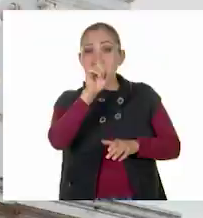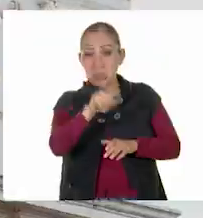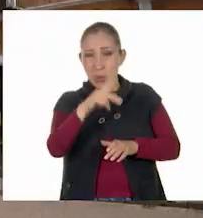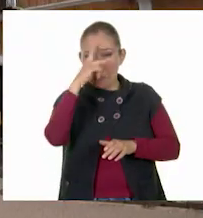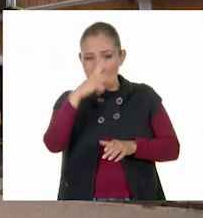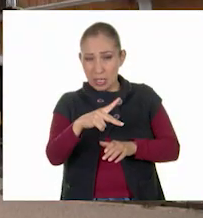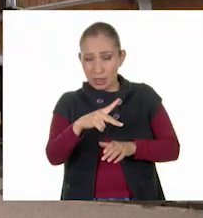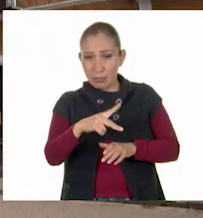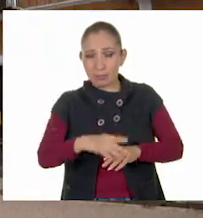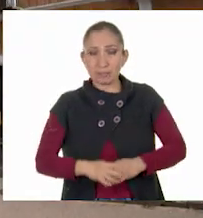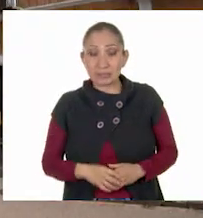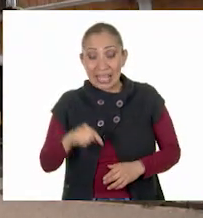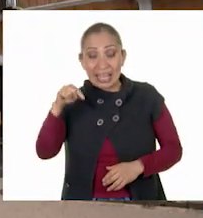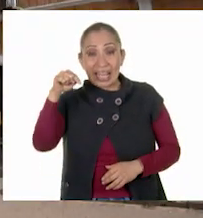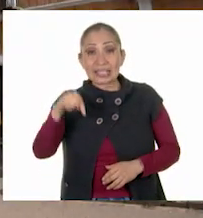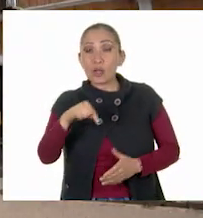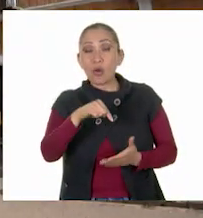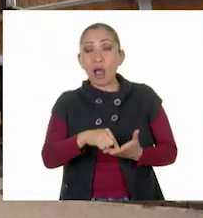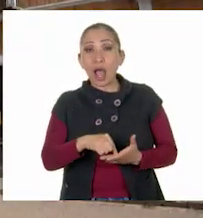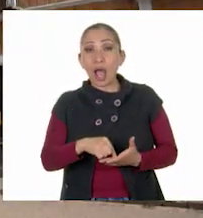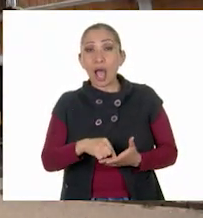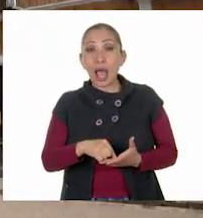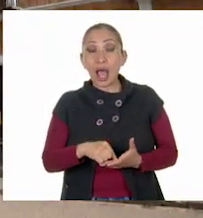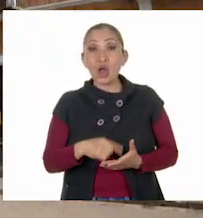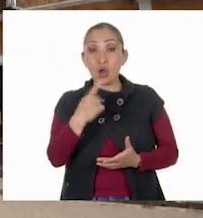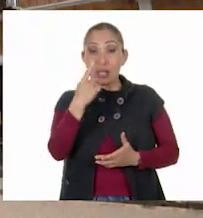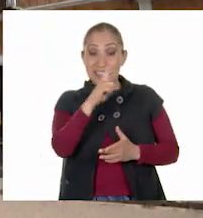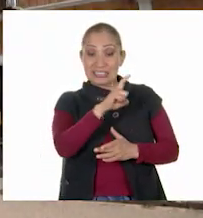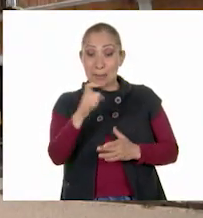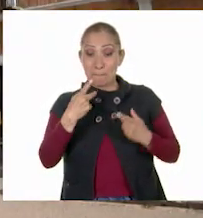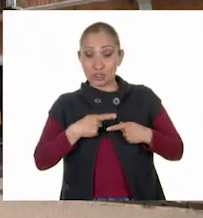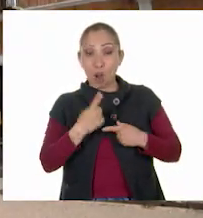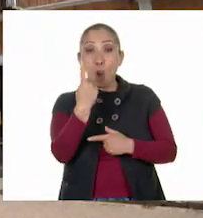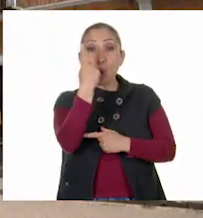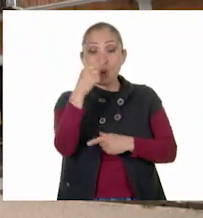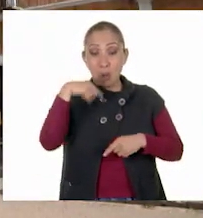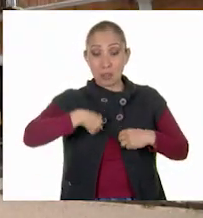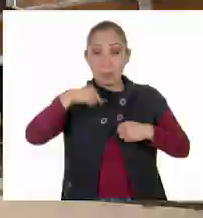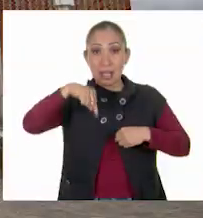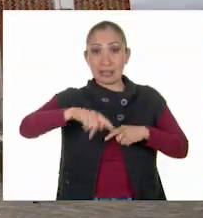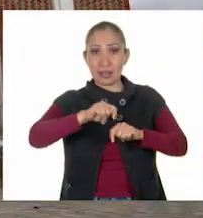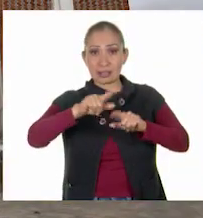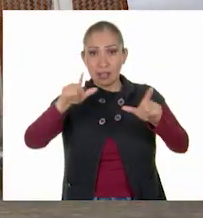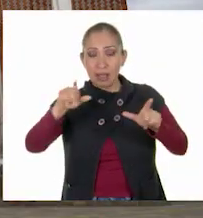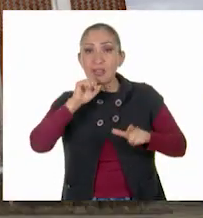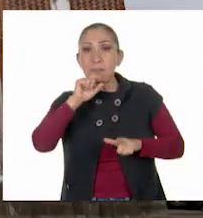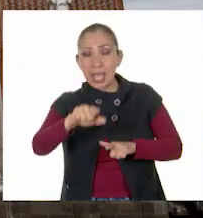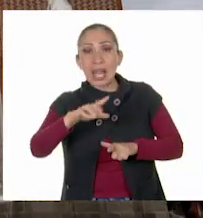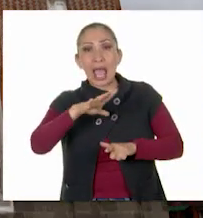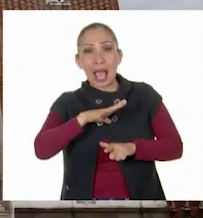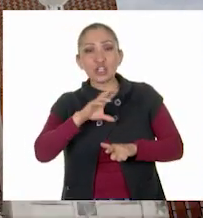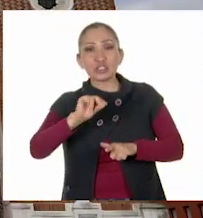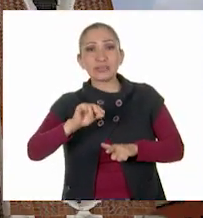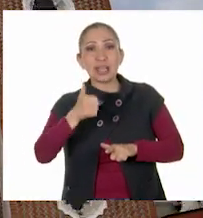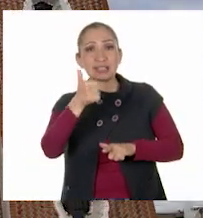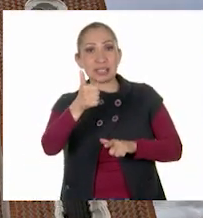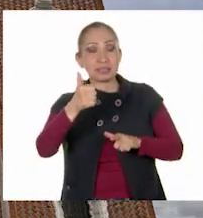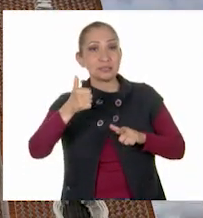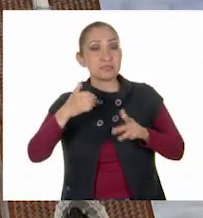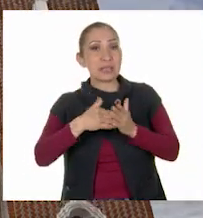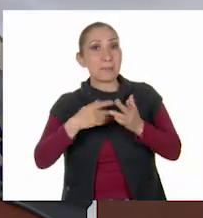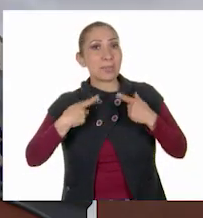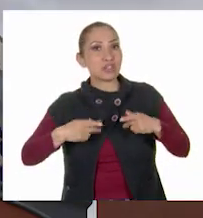nacional. Aquí vive 1 de cada 100 mexicanos. También es hogar de 86,000